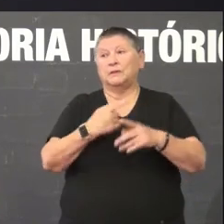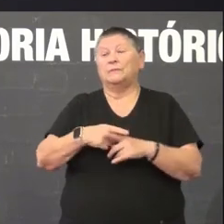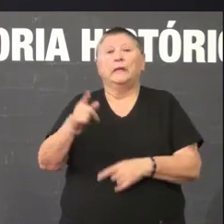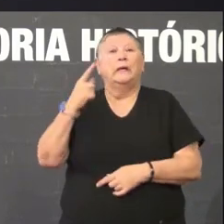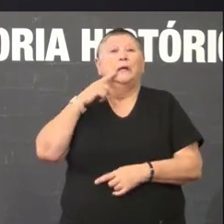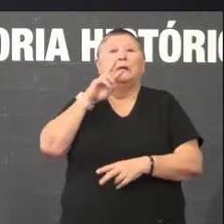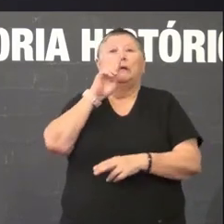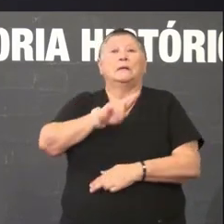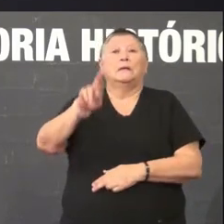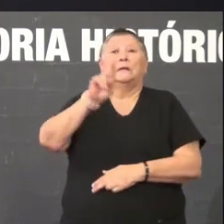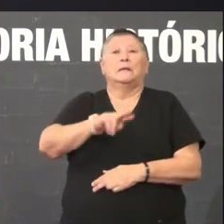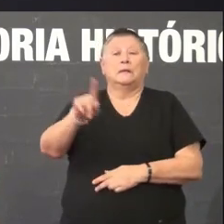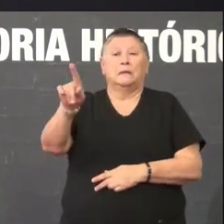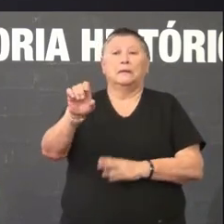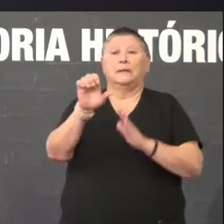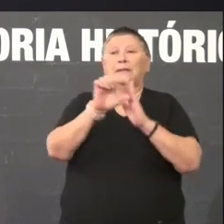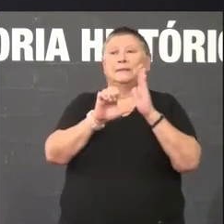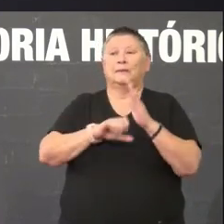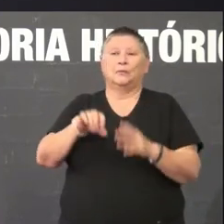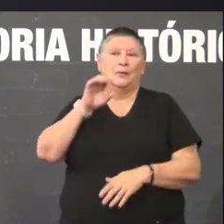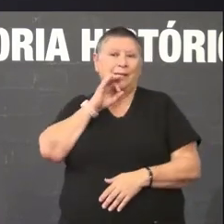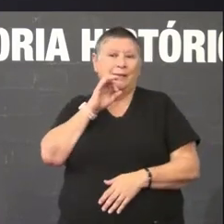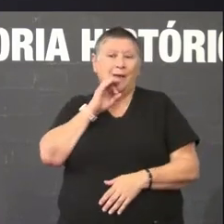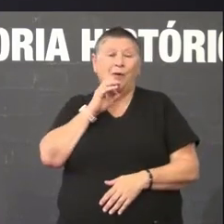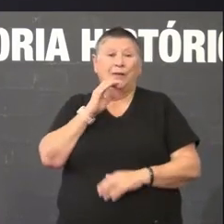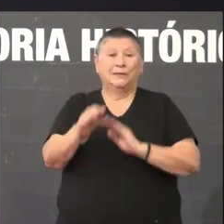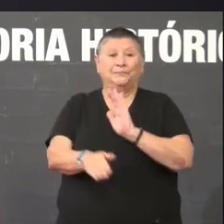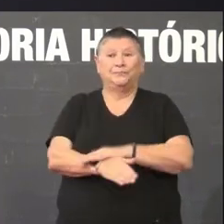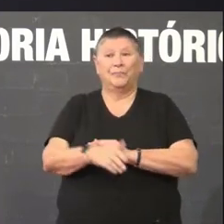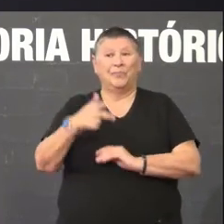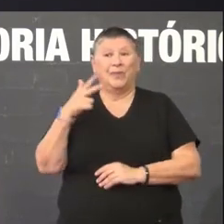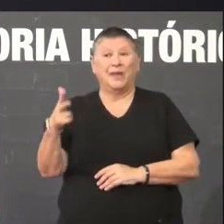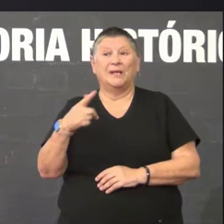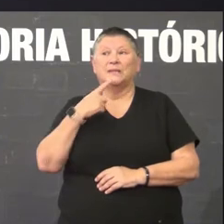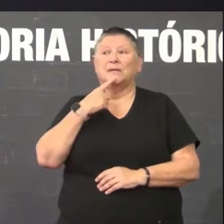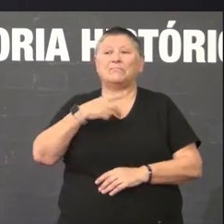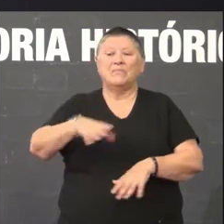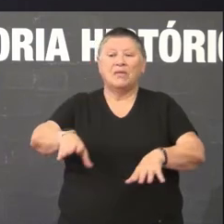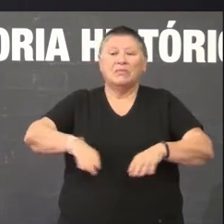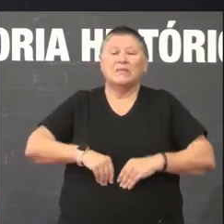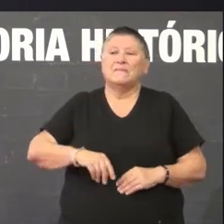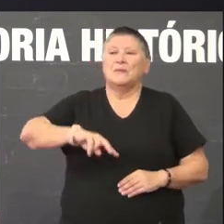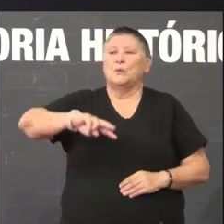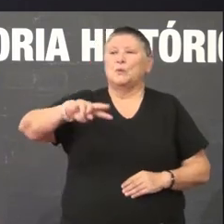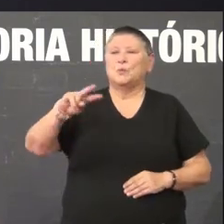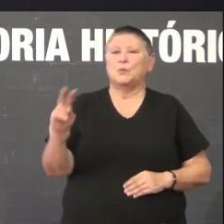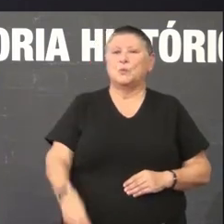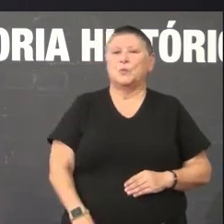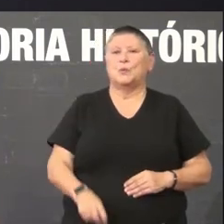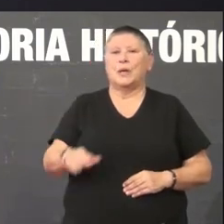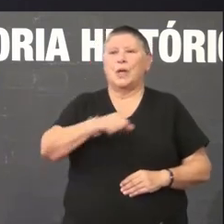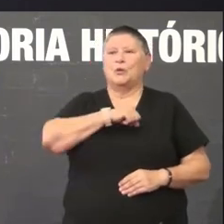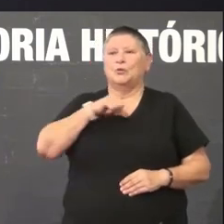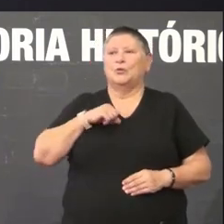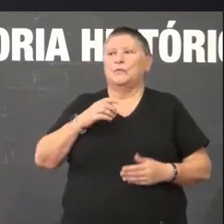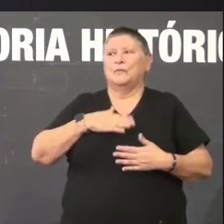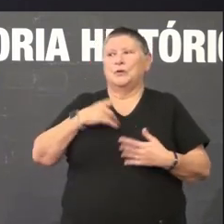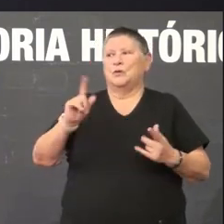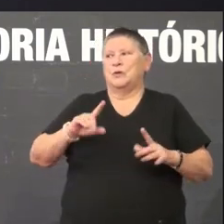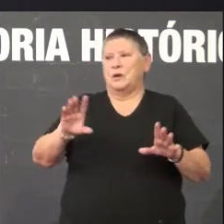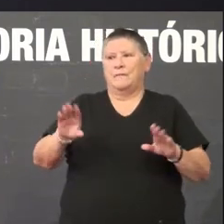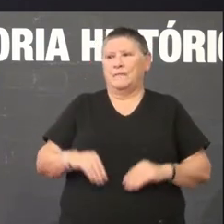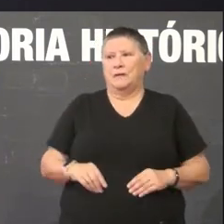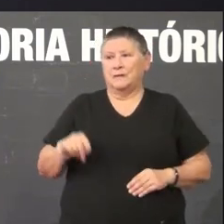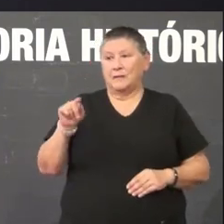La derecha nunca aceptó la autonomía y fueron precisamente también